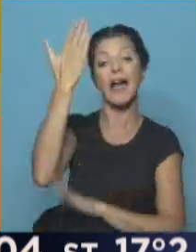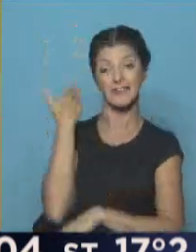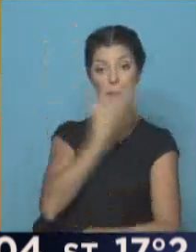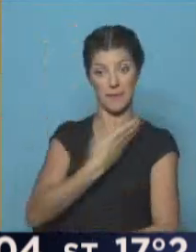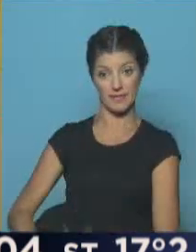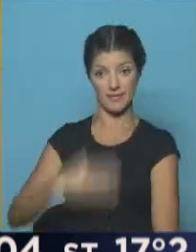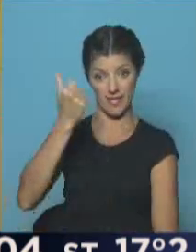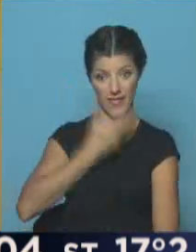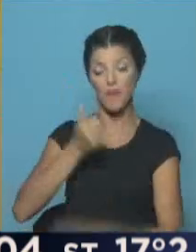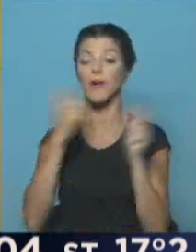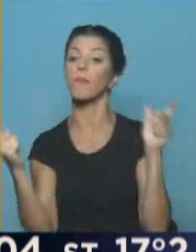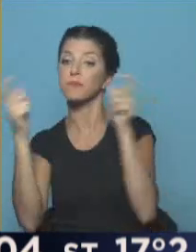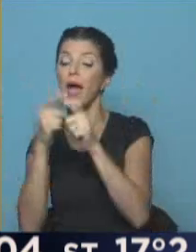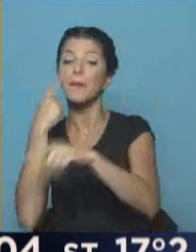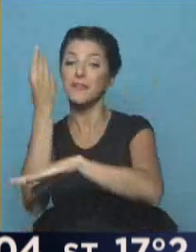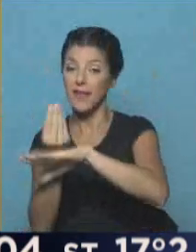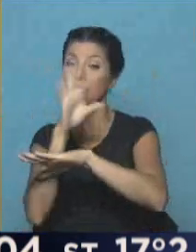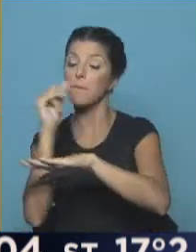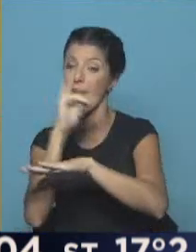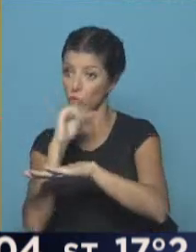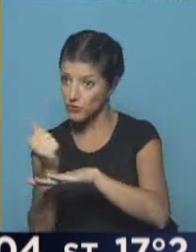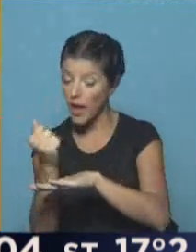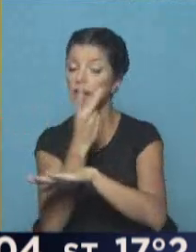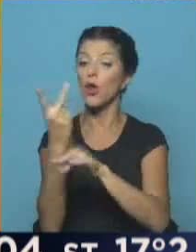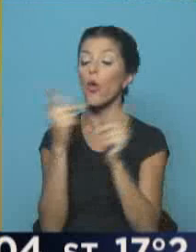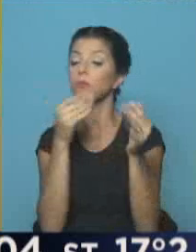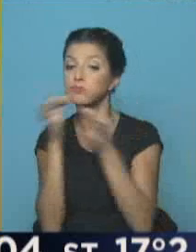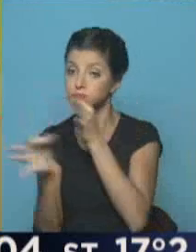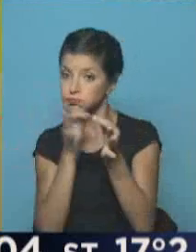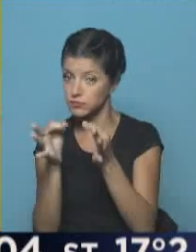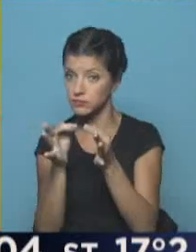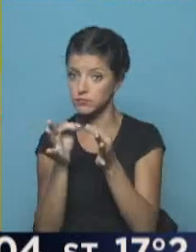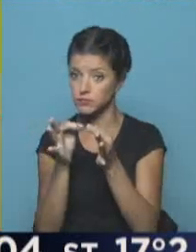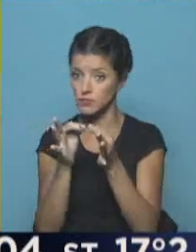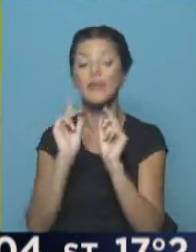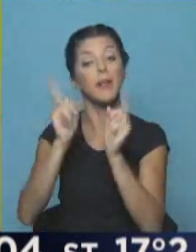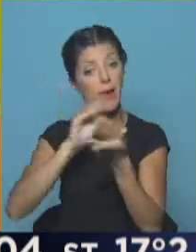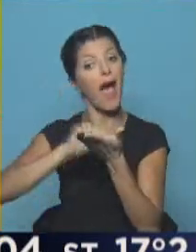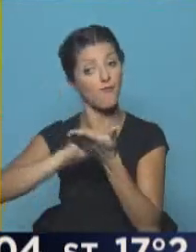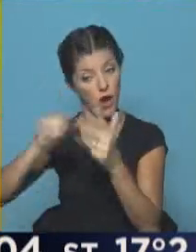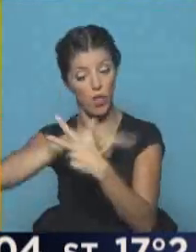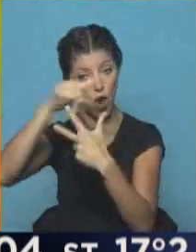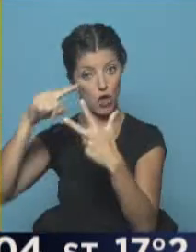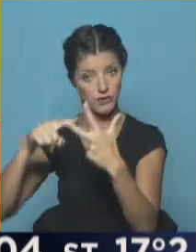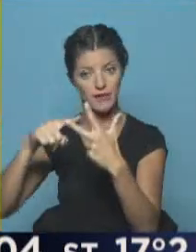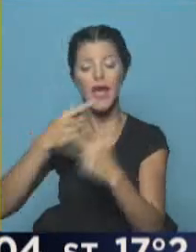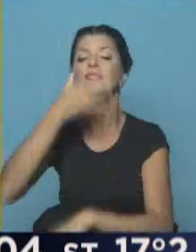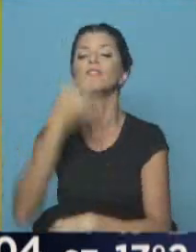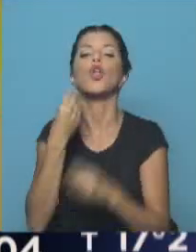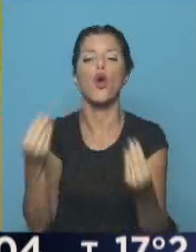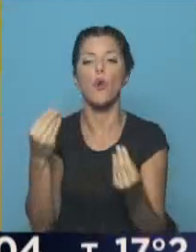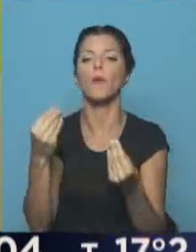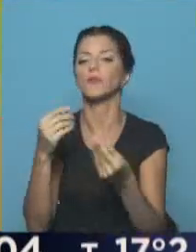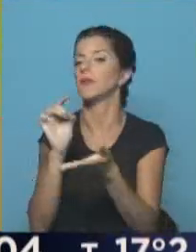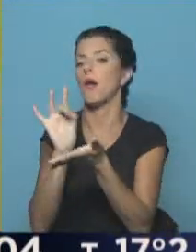el representante del Patón, y junto con él y un abogado definieron los detalles de su